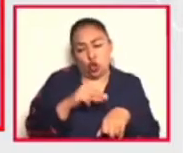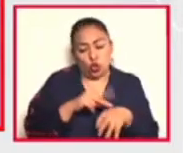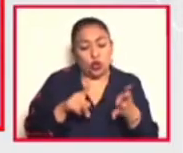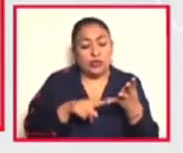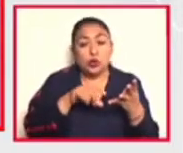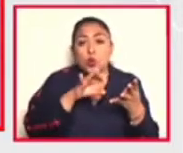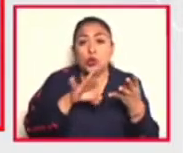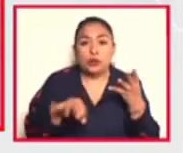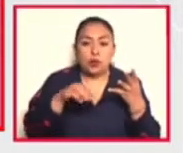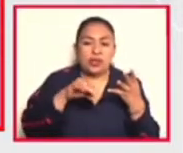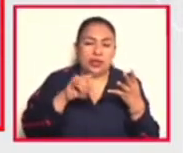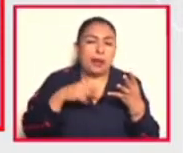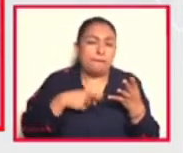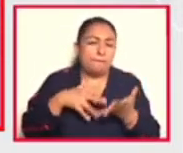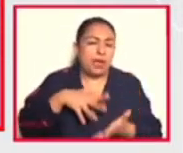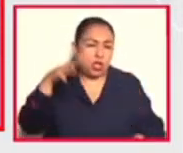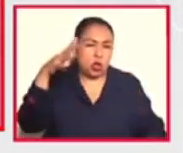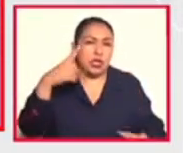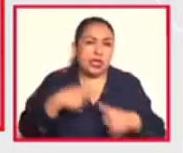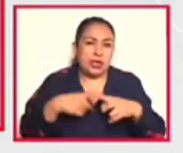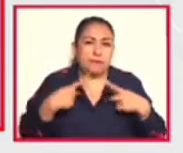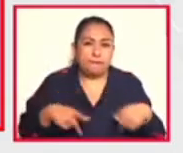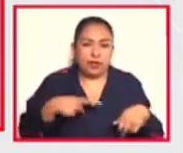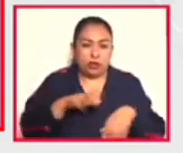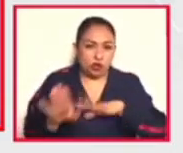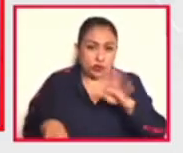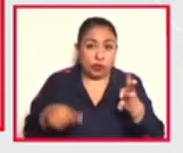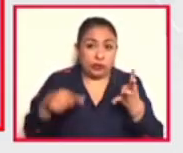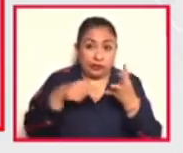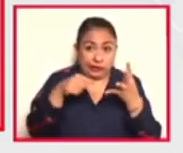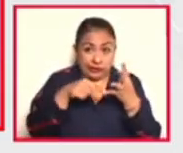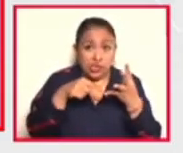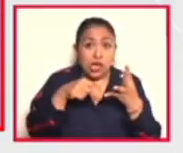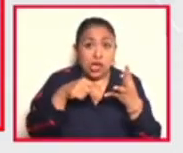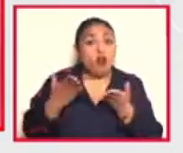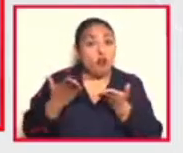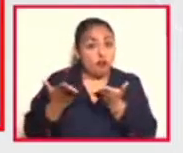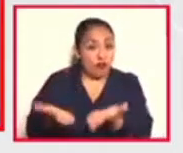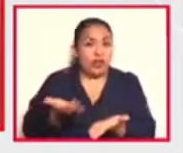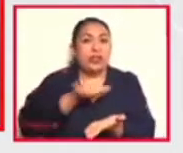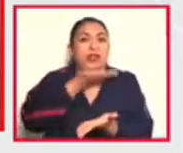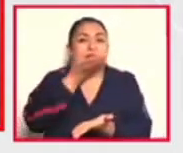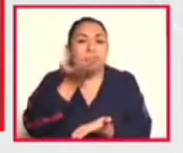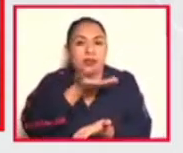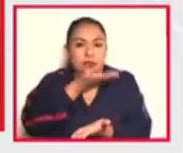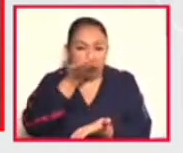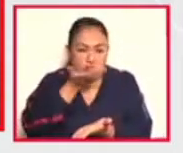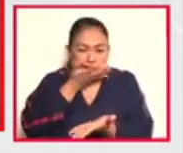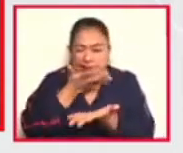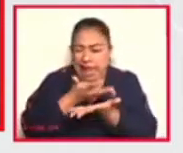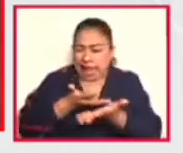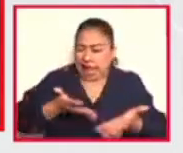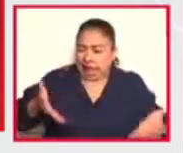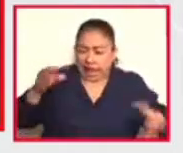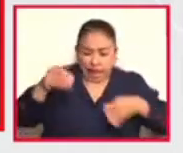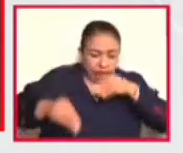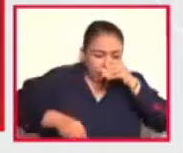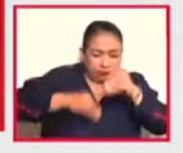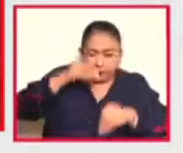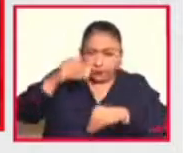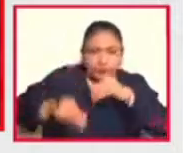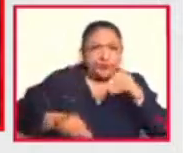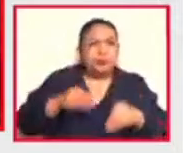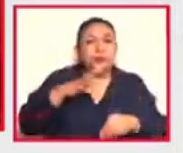donde va la mayoría de los difuntos, y ahí tenemos una ofrenda tradicional gigante, adornada con